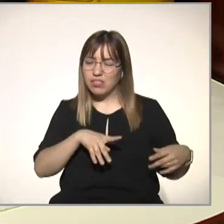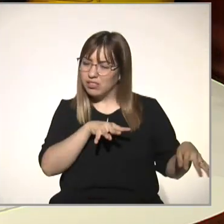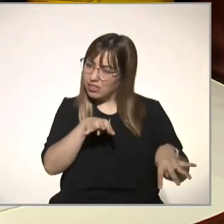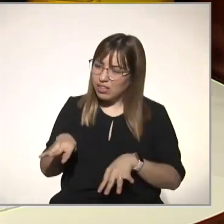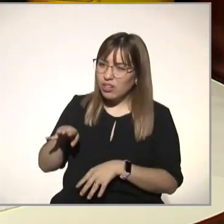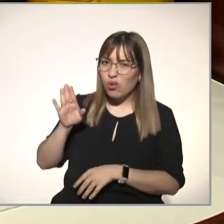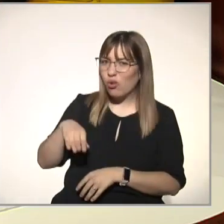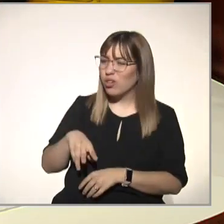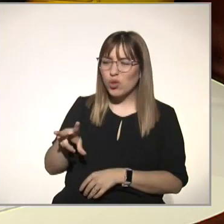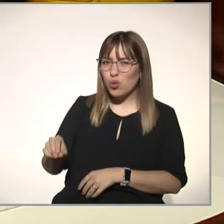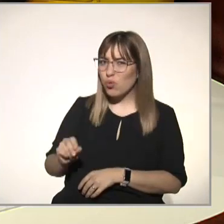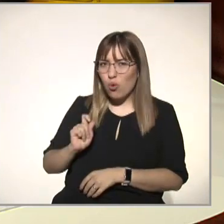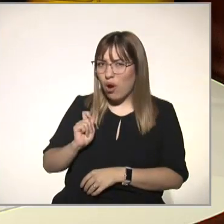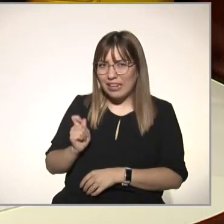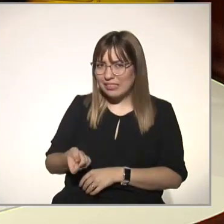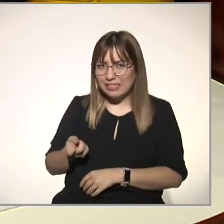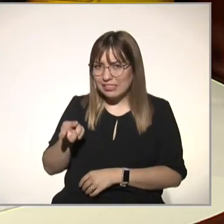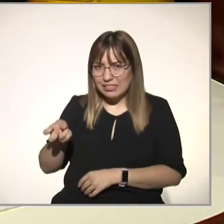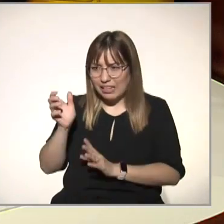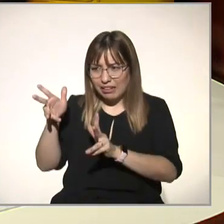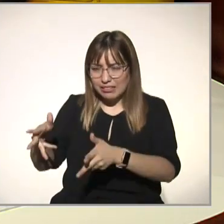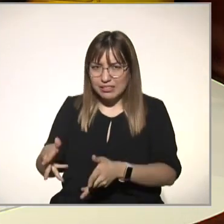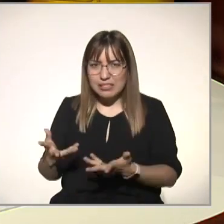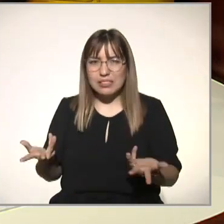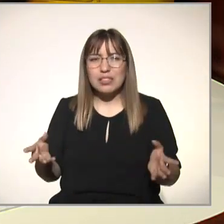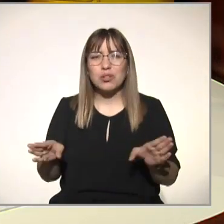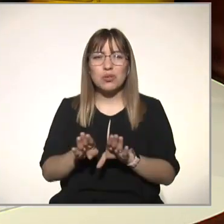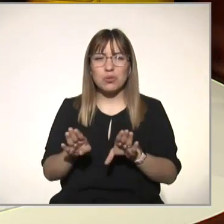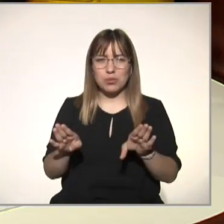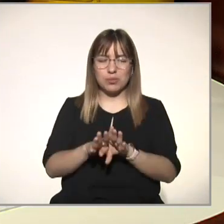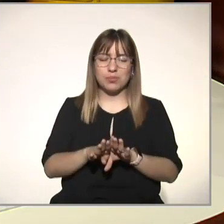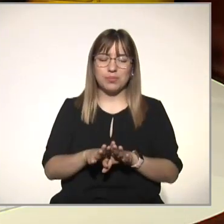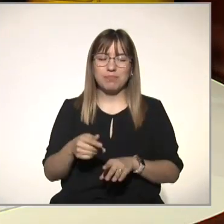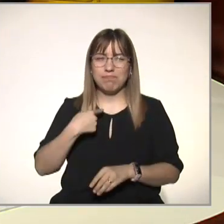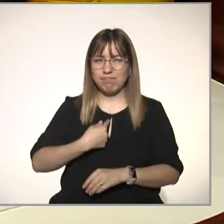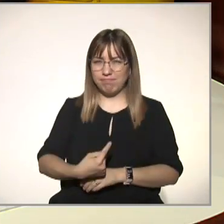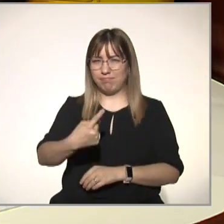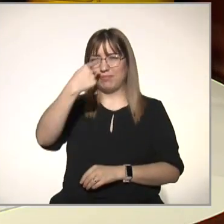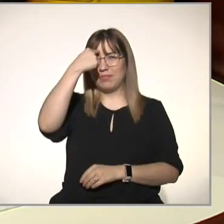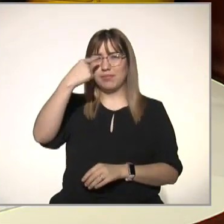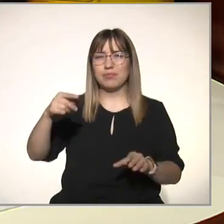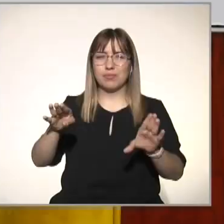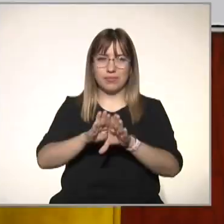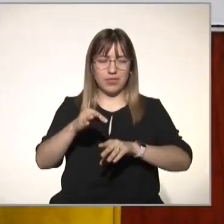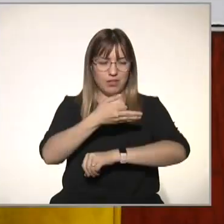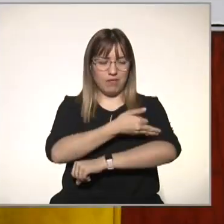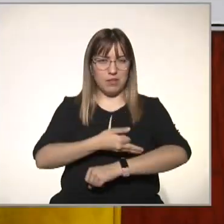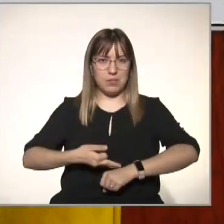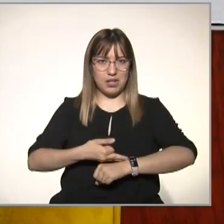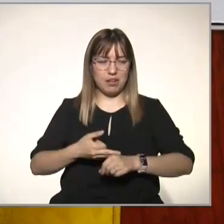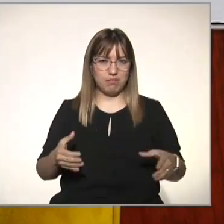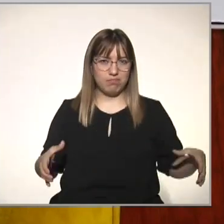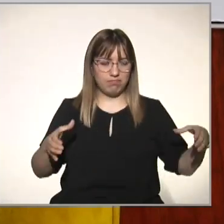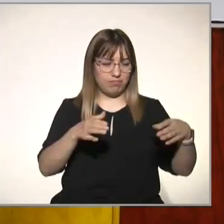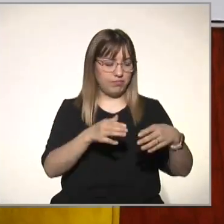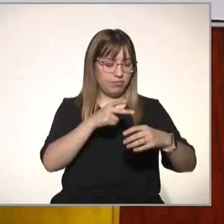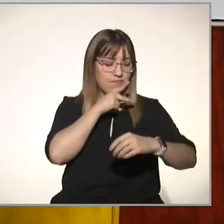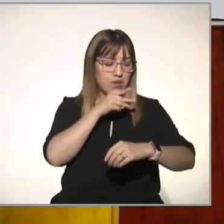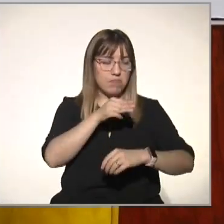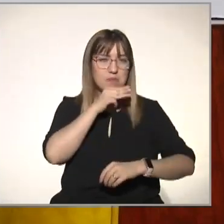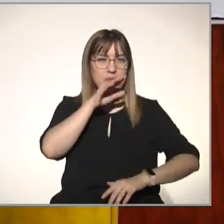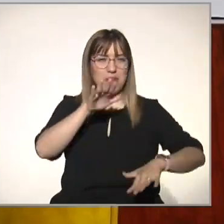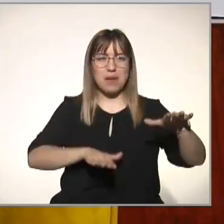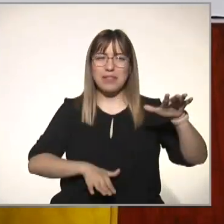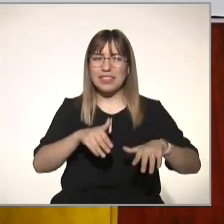no, pero es que tú no eres así. Y esto me pone a pensar que ubicándonos en el contexto de familia, papás y mamás, muchas veces pueden caer en